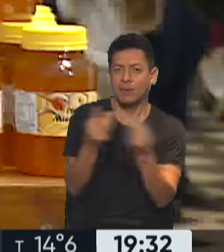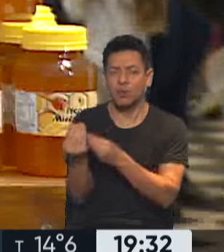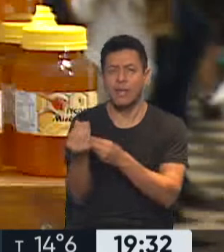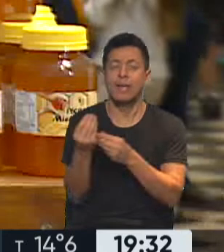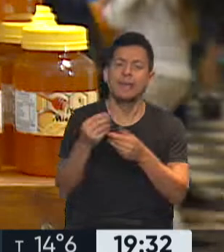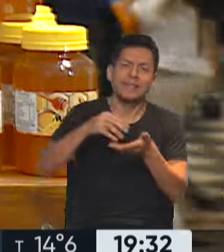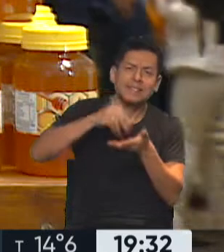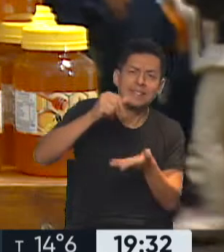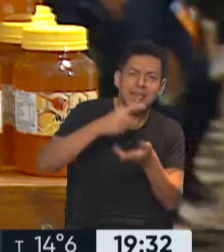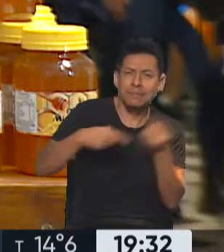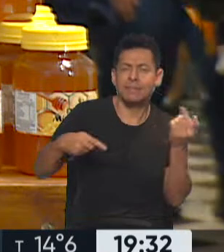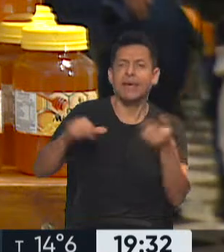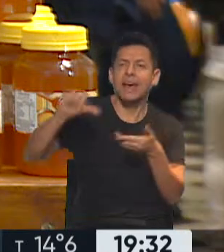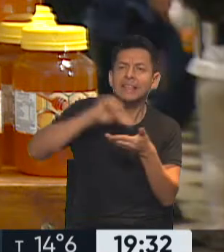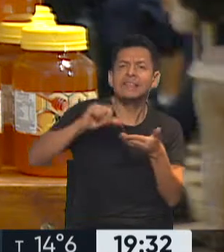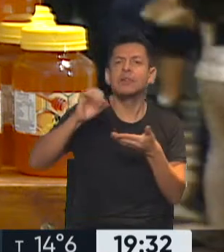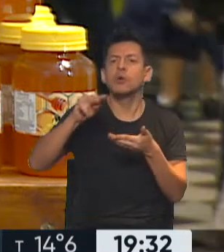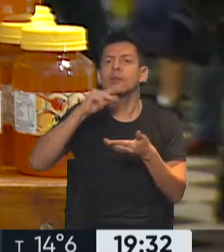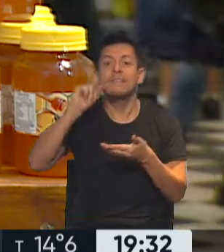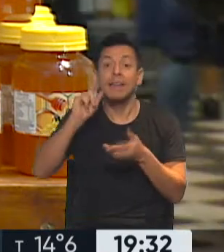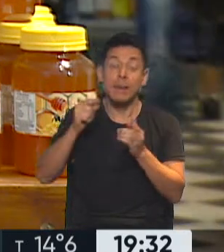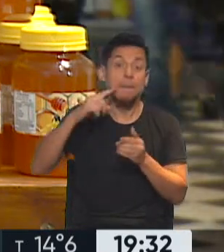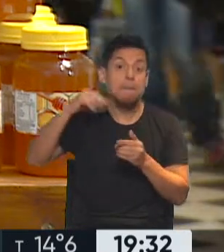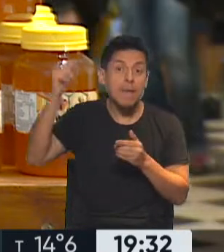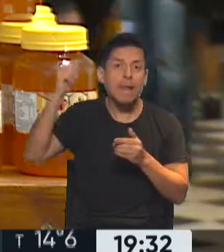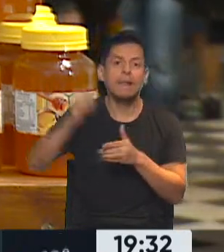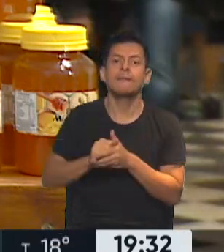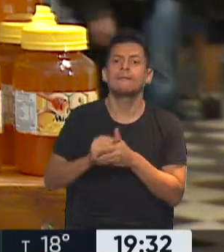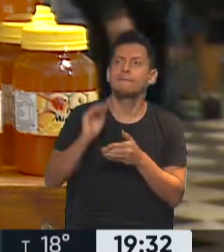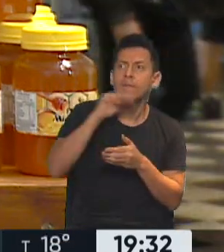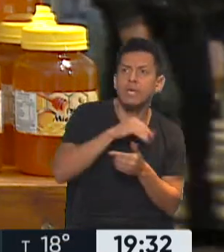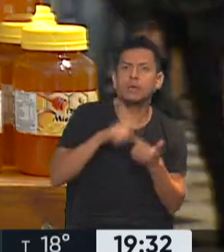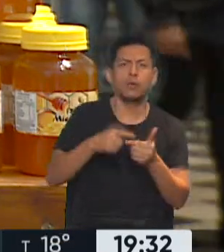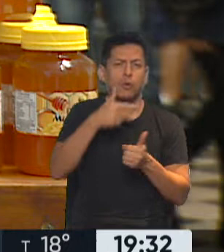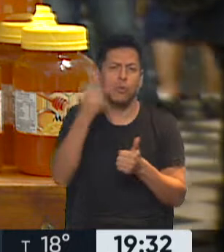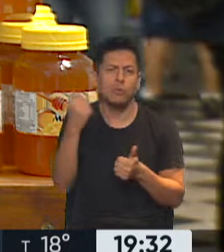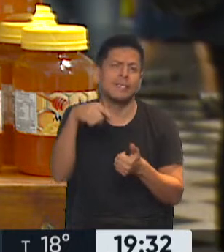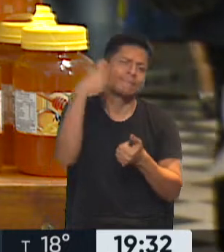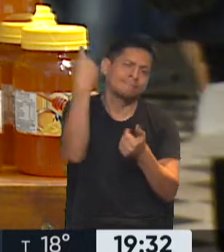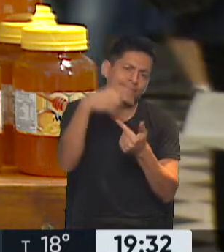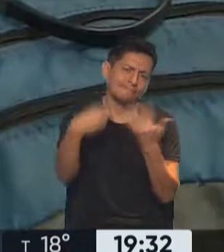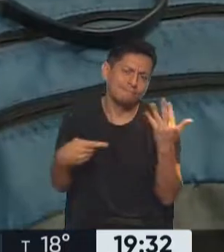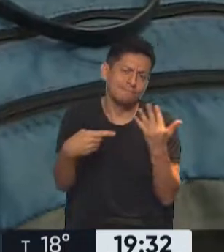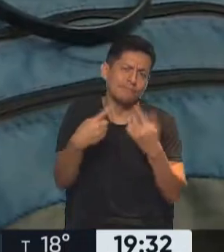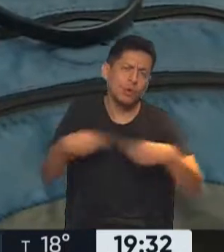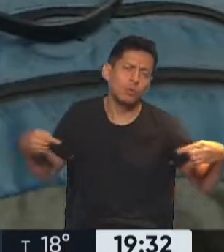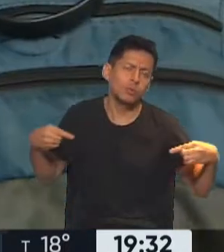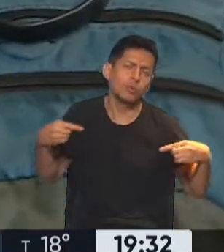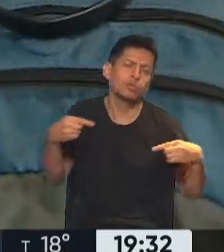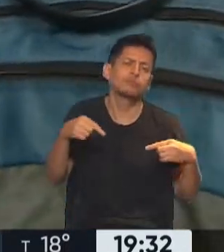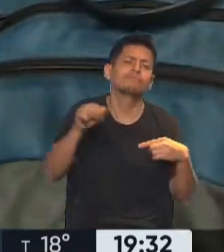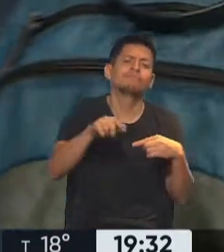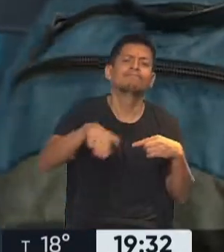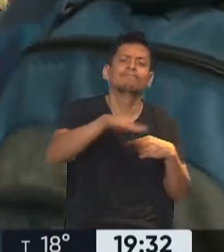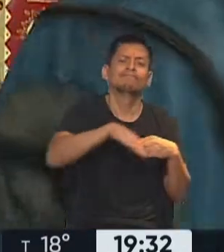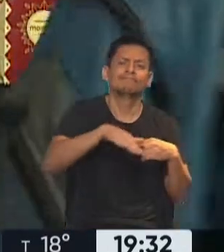de oliva, bueno, en la semana de la miel, hay vinos, hay dulces, hay una variedad enorme de productos de las economías